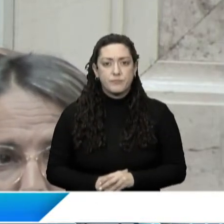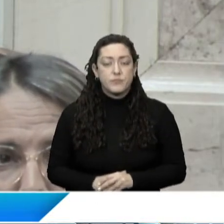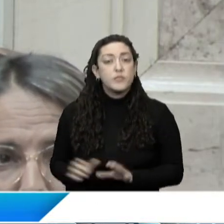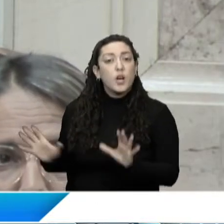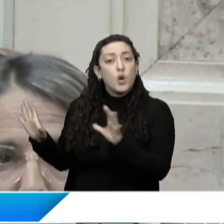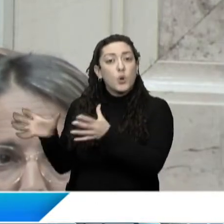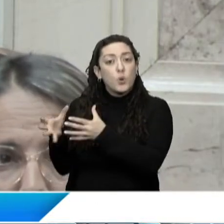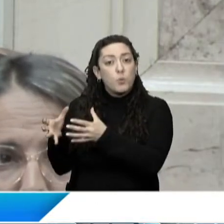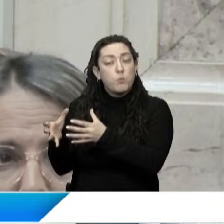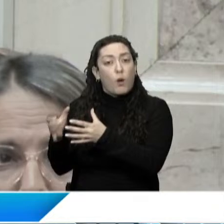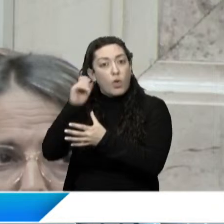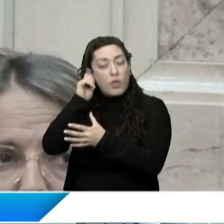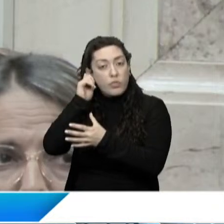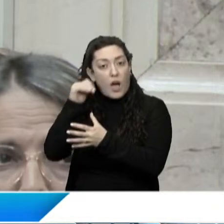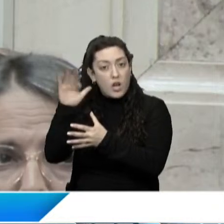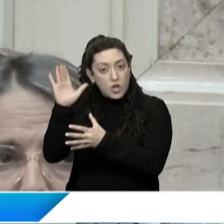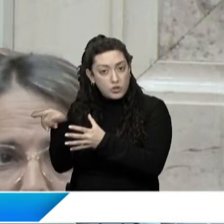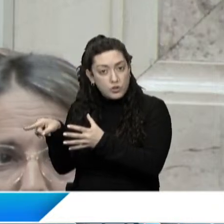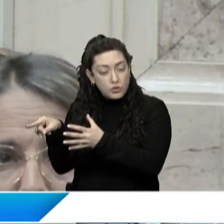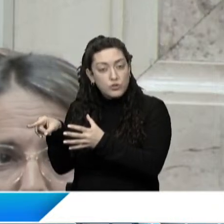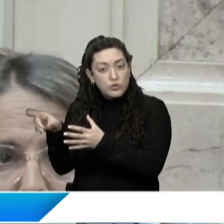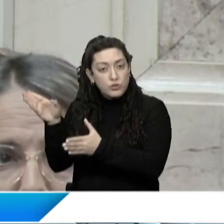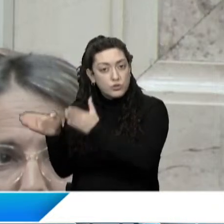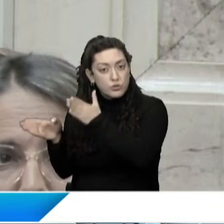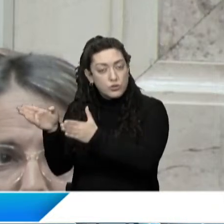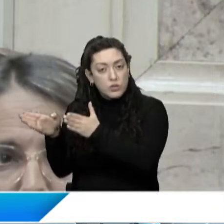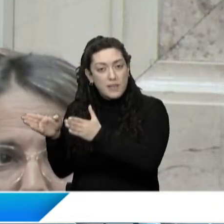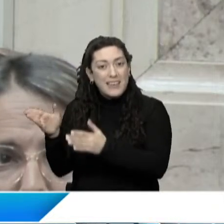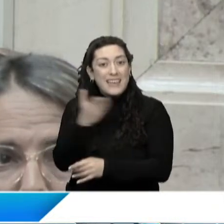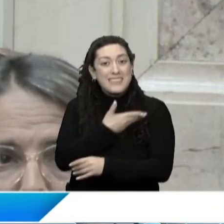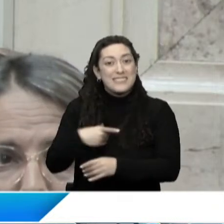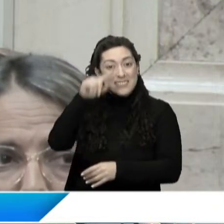grupo etario reciba del